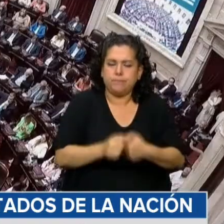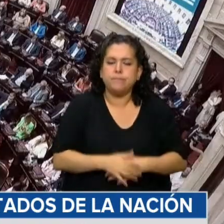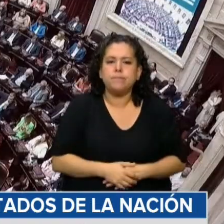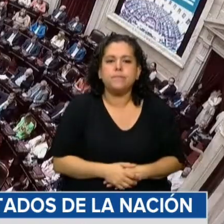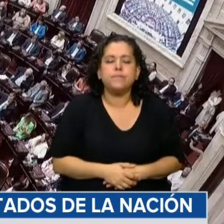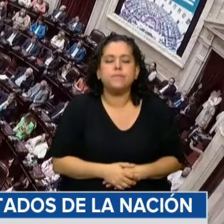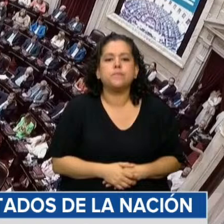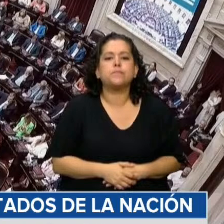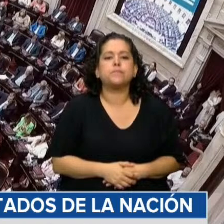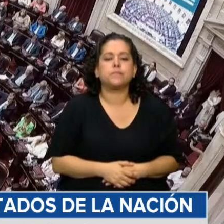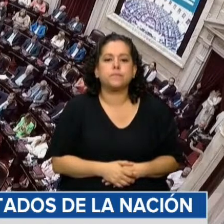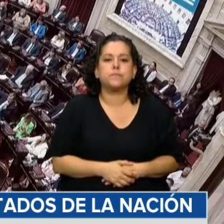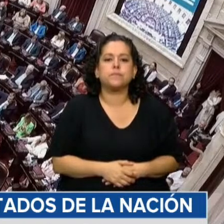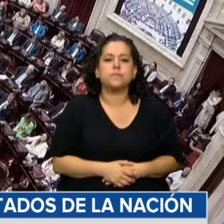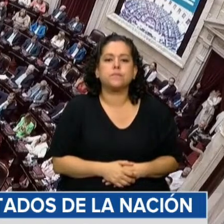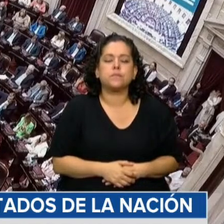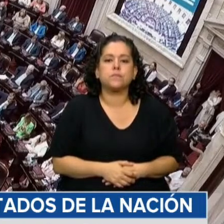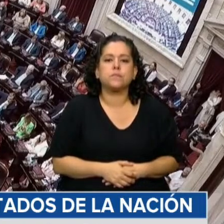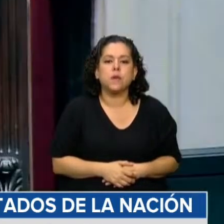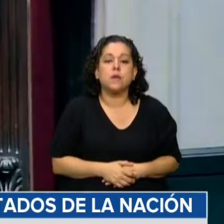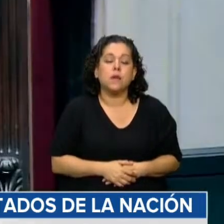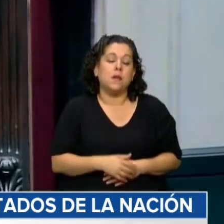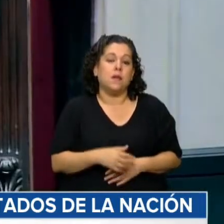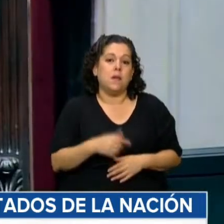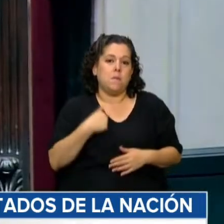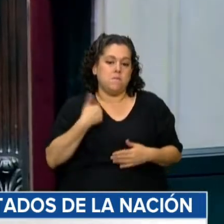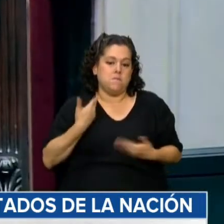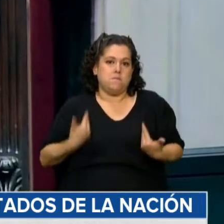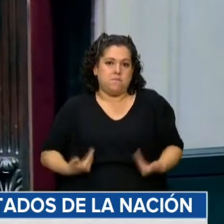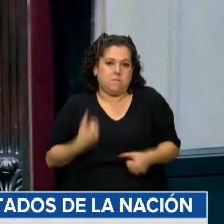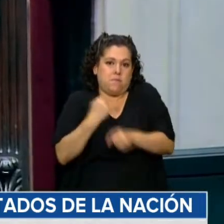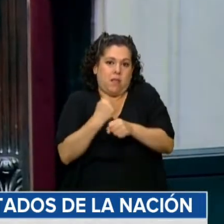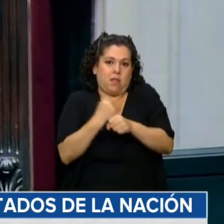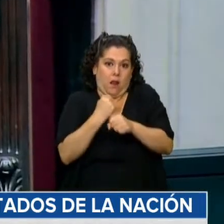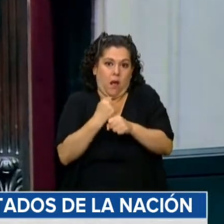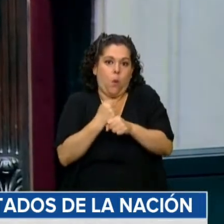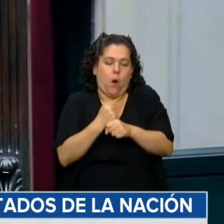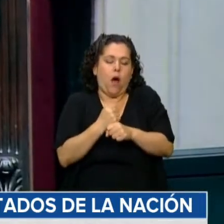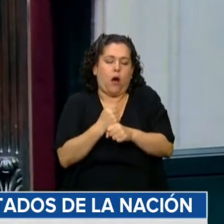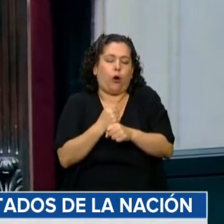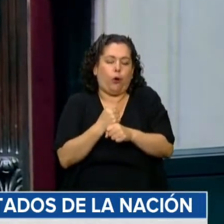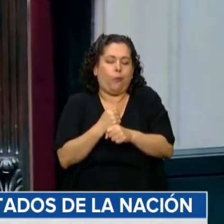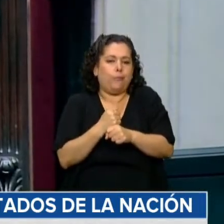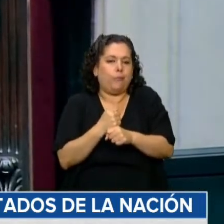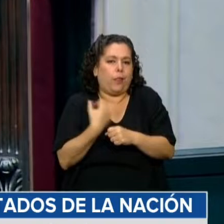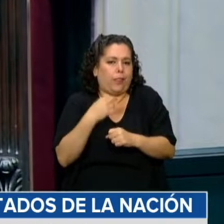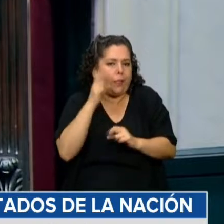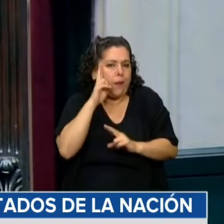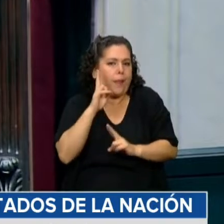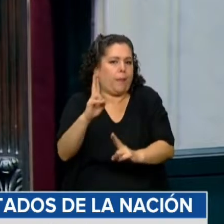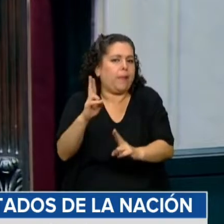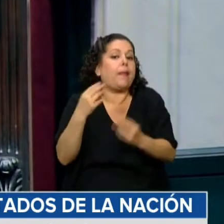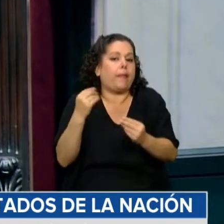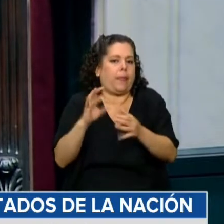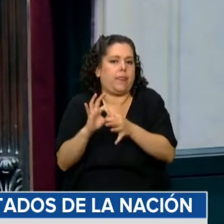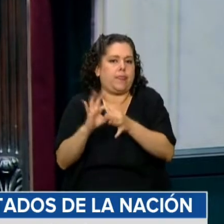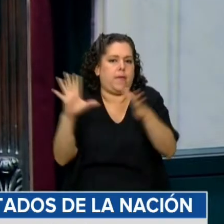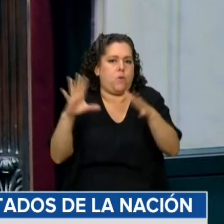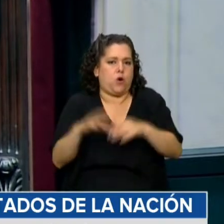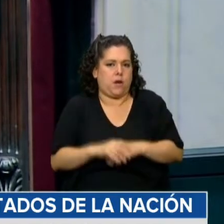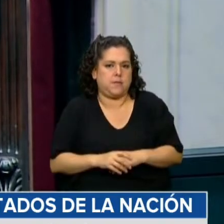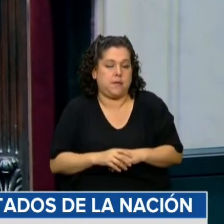Por cierto, que mi desempeño se realizará respetando todos los principios de la democracia,